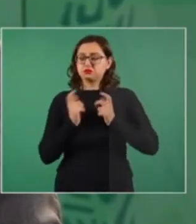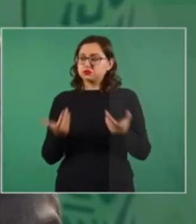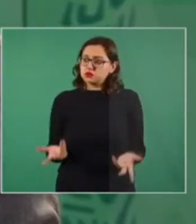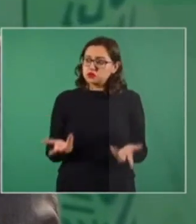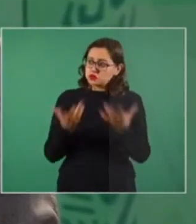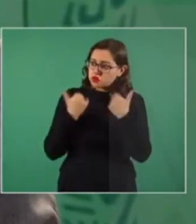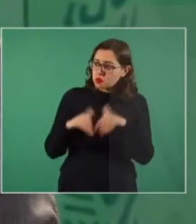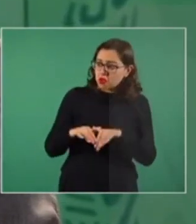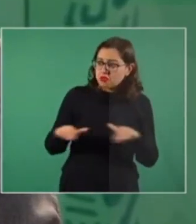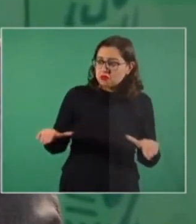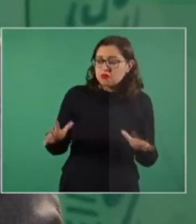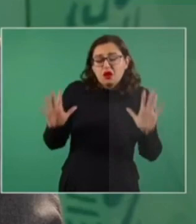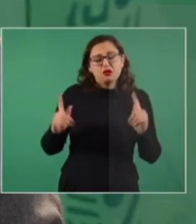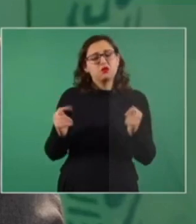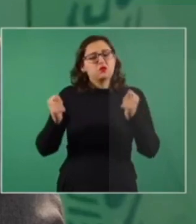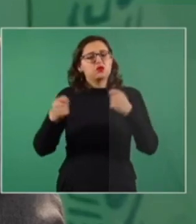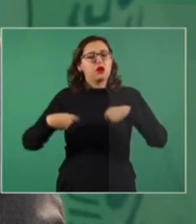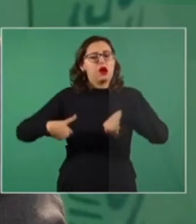lo mismo?